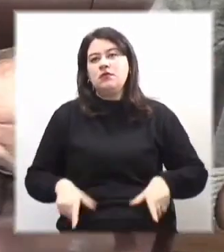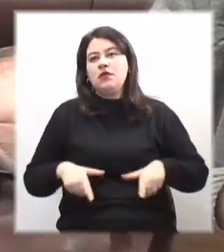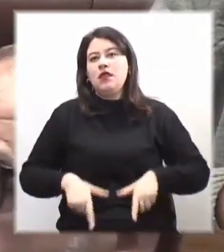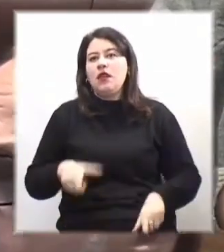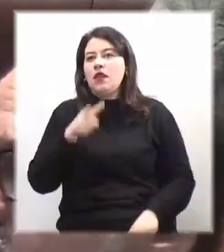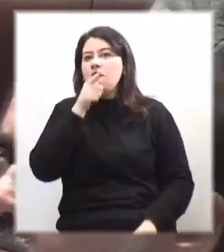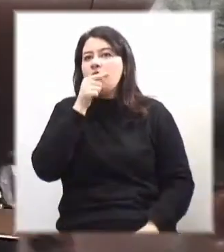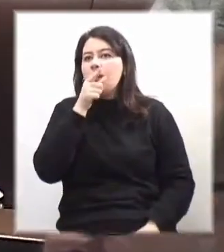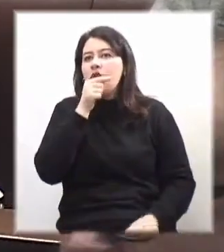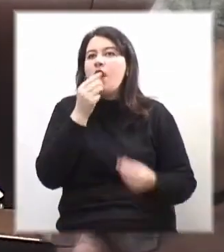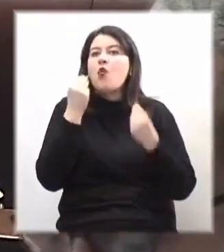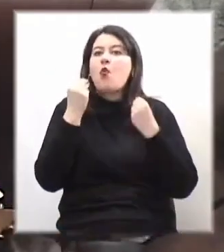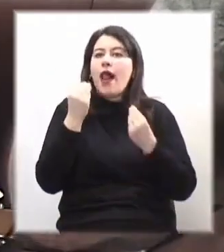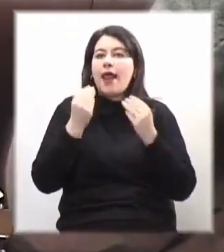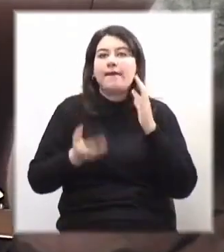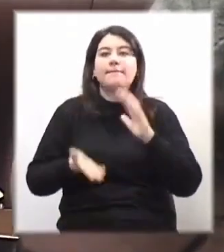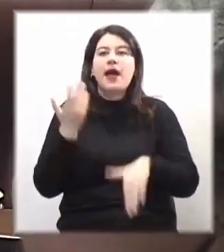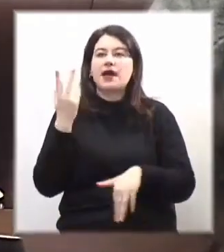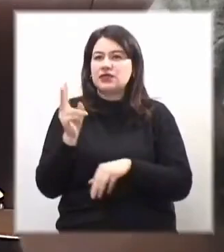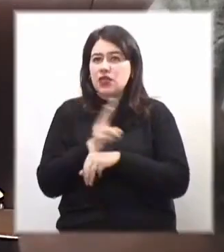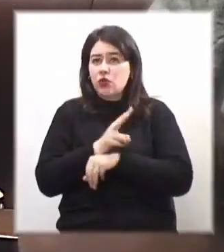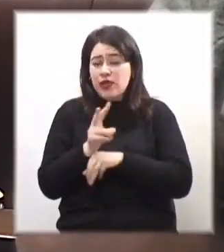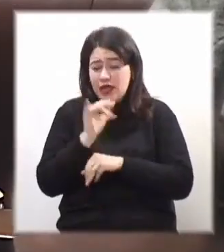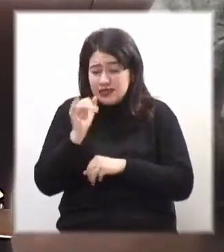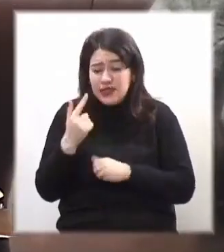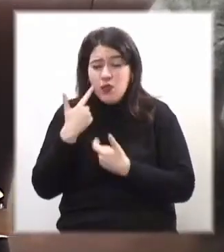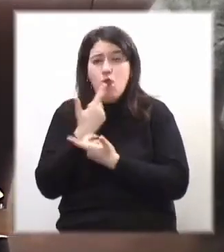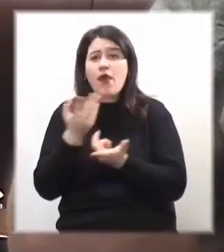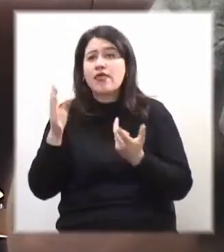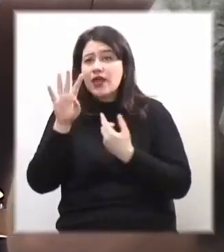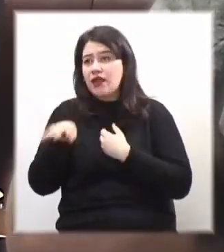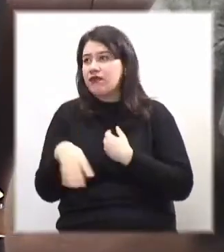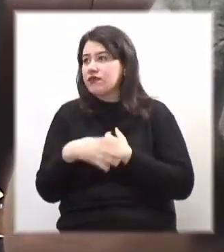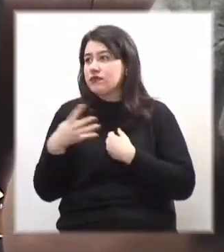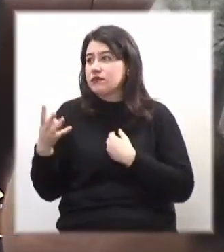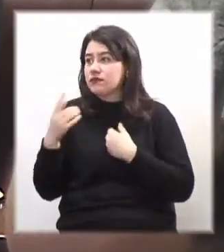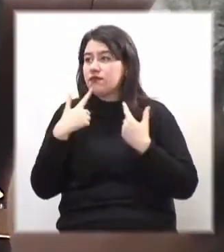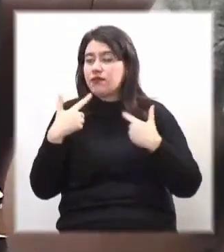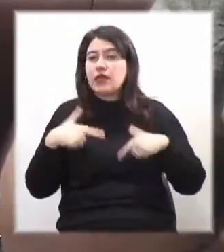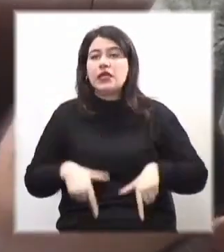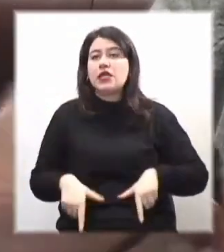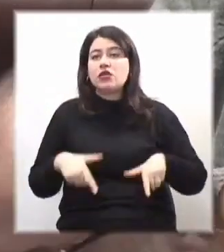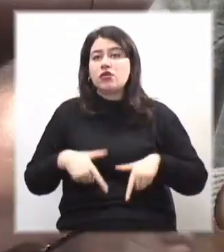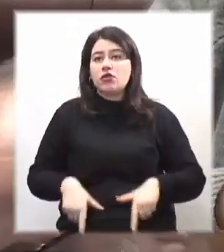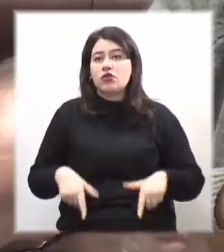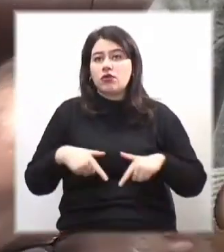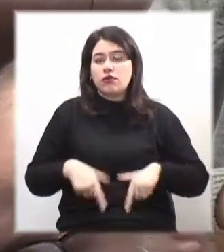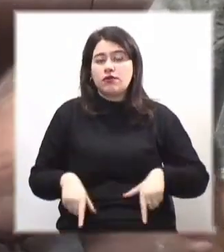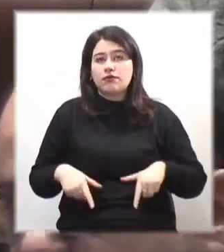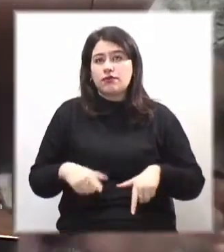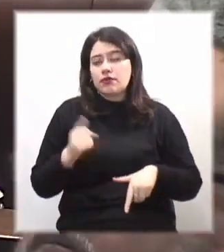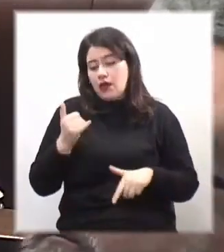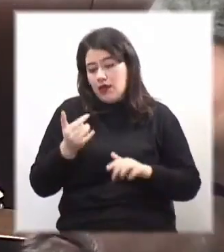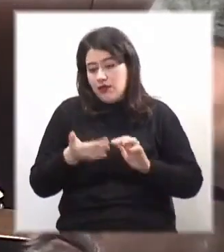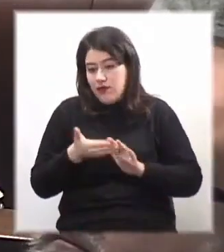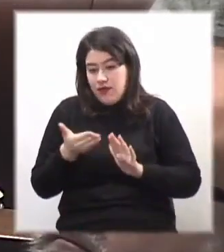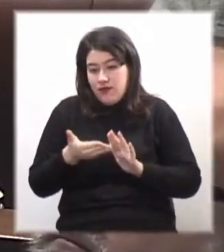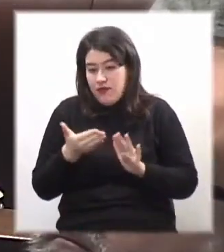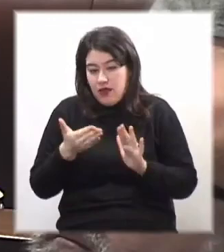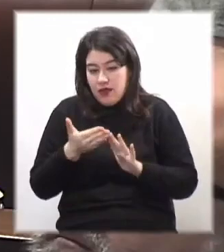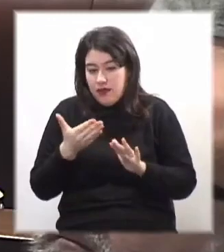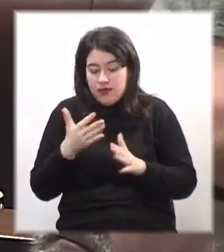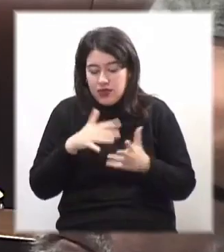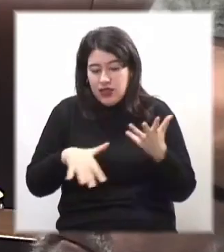de qué mayor seguridad nos pueden hablar cuando esa gráfica muestra claramente que este ministro está parado arriba de un volcán en materia de